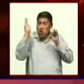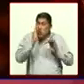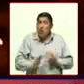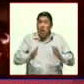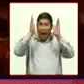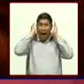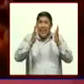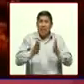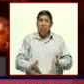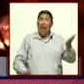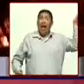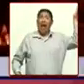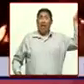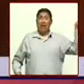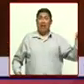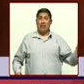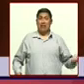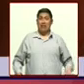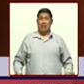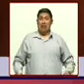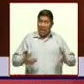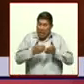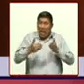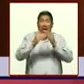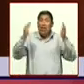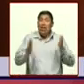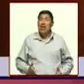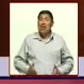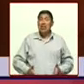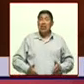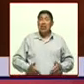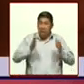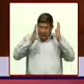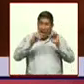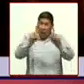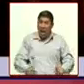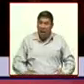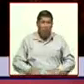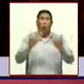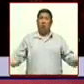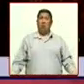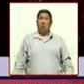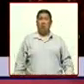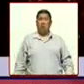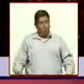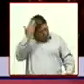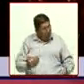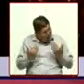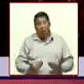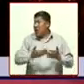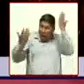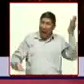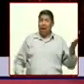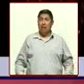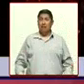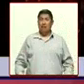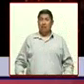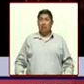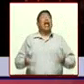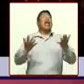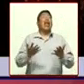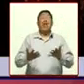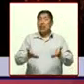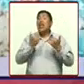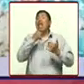verdad que nos dijeron así, cuando esté cerquita de su casa, recién lo vamos a atender. ¿Cómo pues? Ahora ya está.